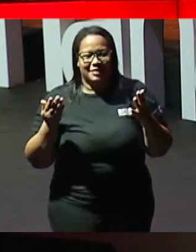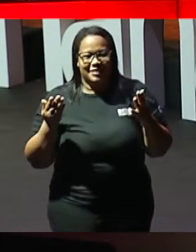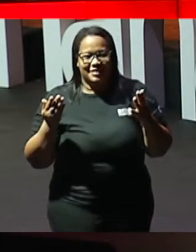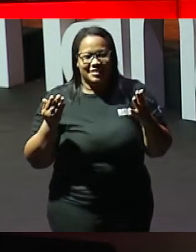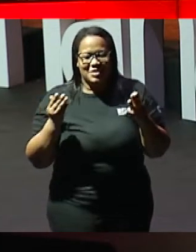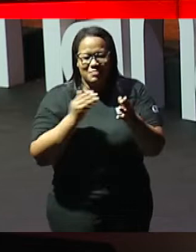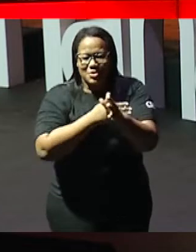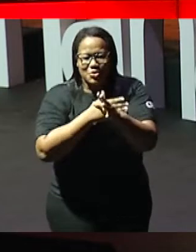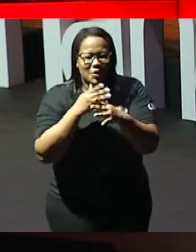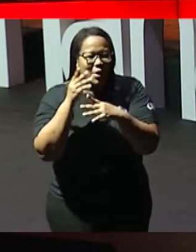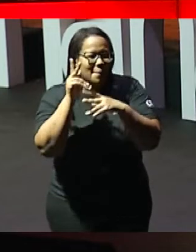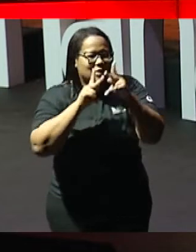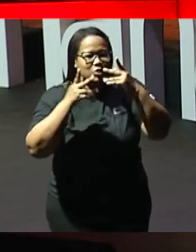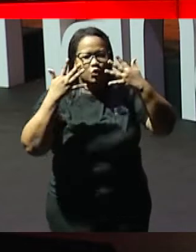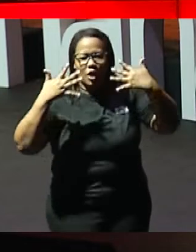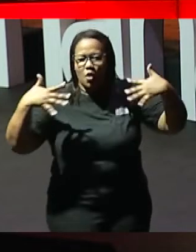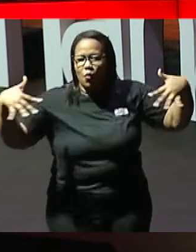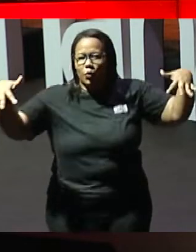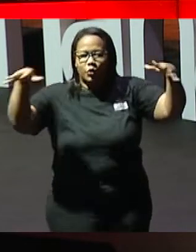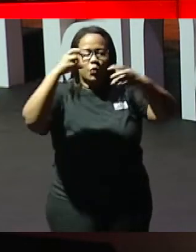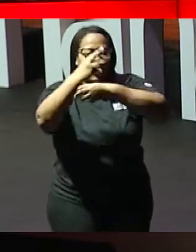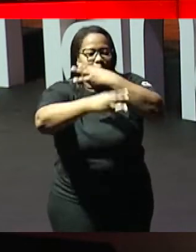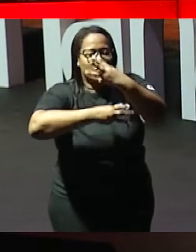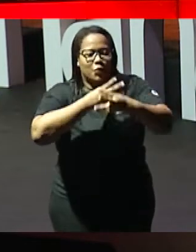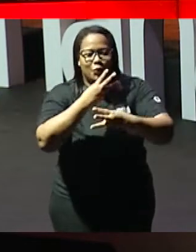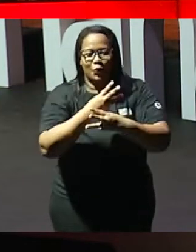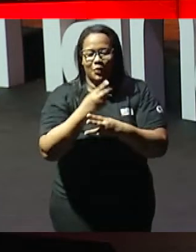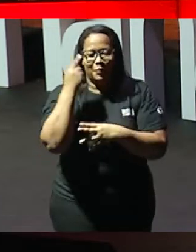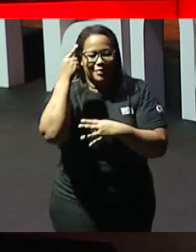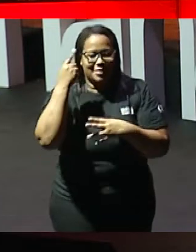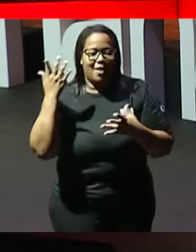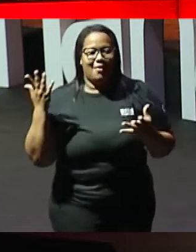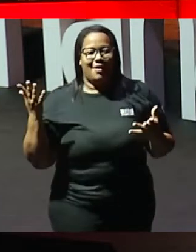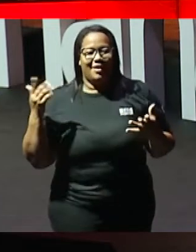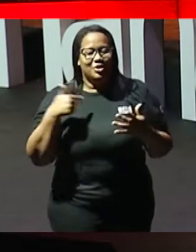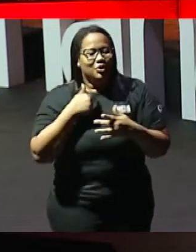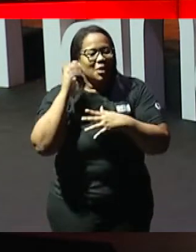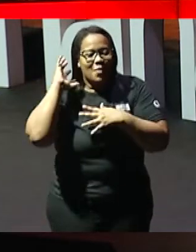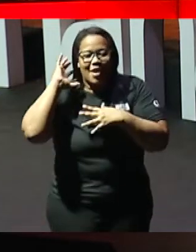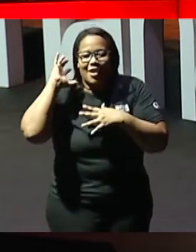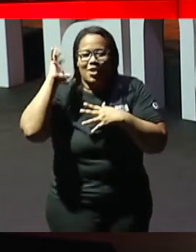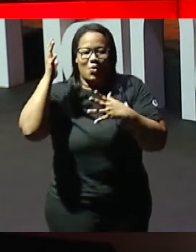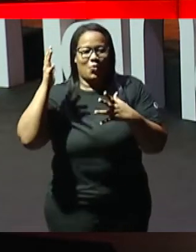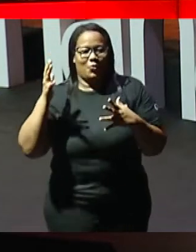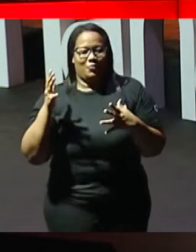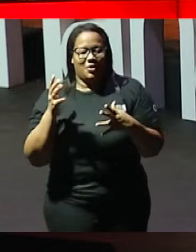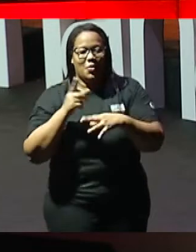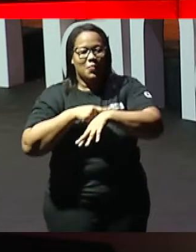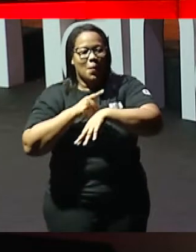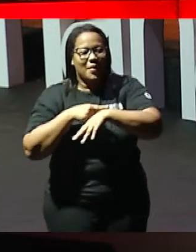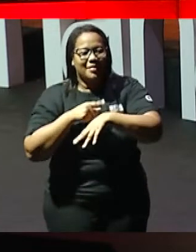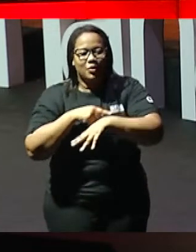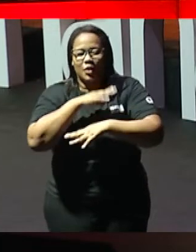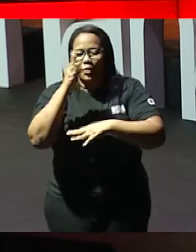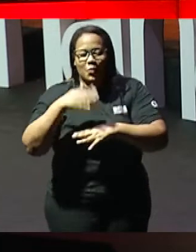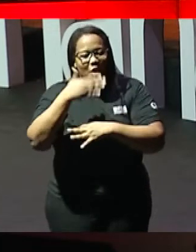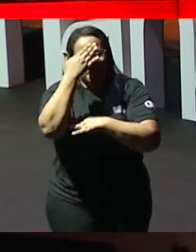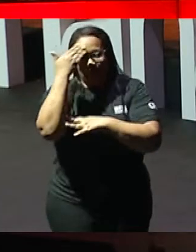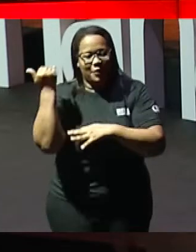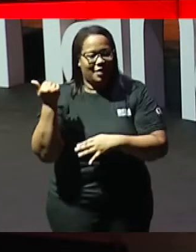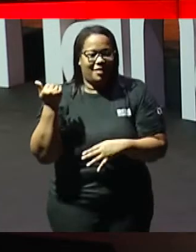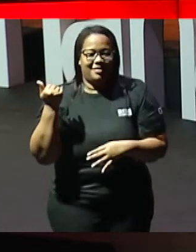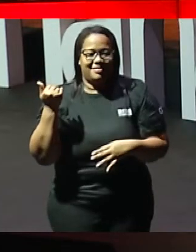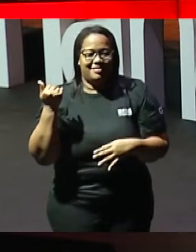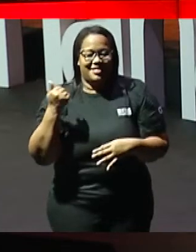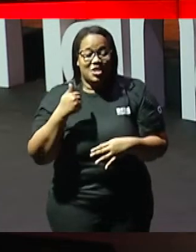mundo al menos yo para sacar a millones de gente de ese momento y yo estaba loco era para mí un momento inolvidable o sea yo estaba